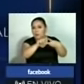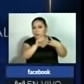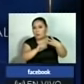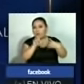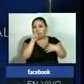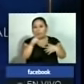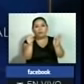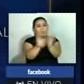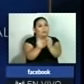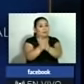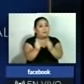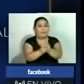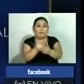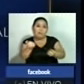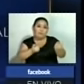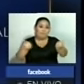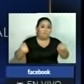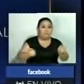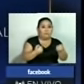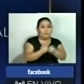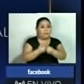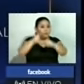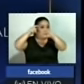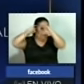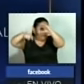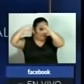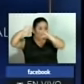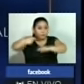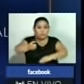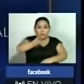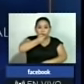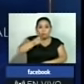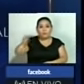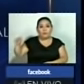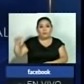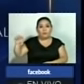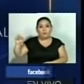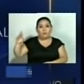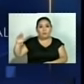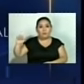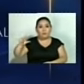las principales causas. Con imágenes e informe de Marcela Rivera.